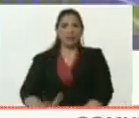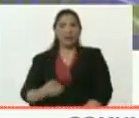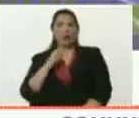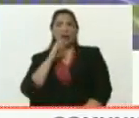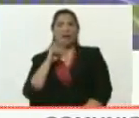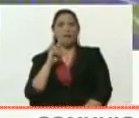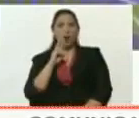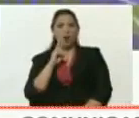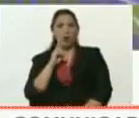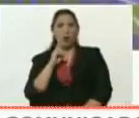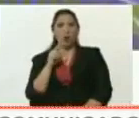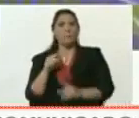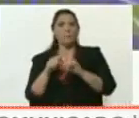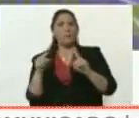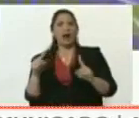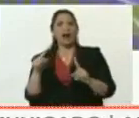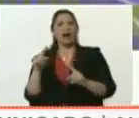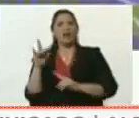para Bolivia.